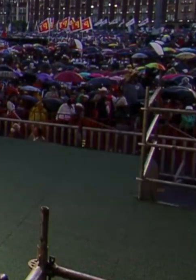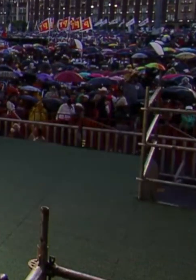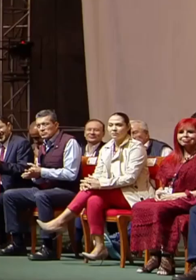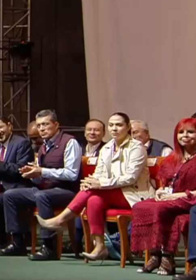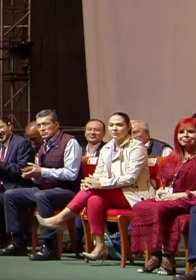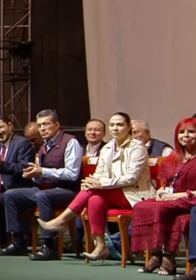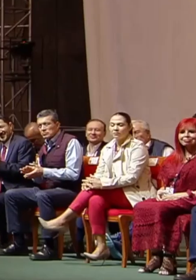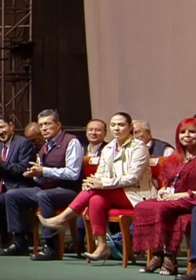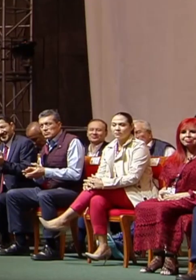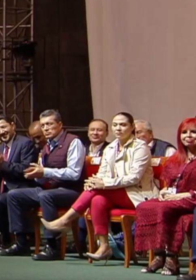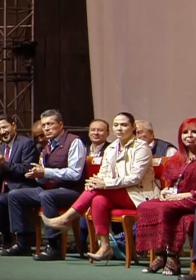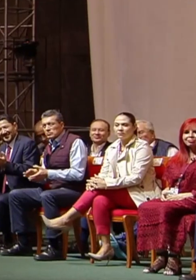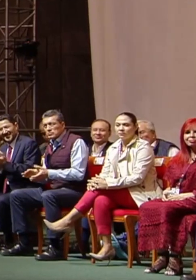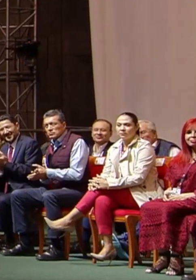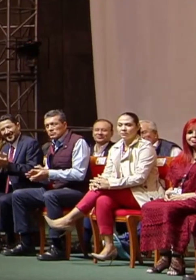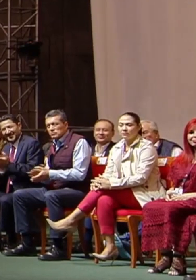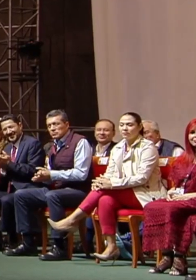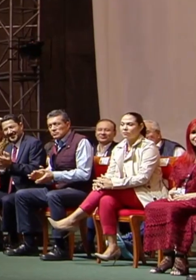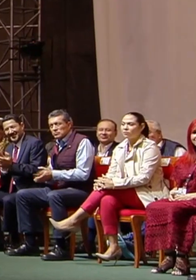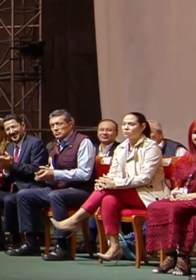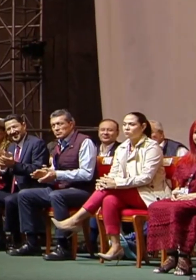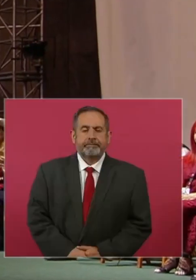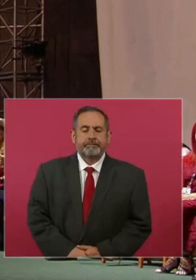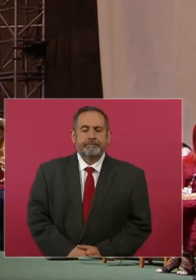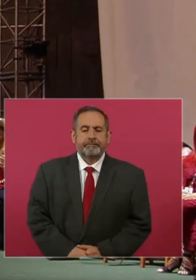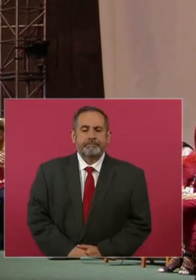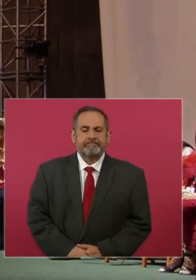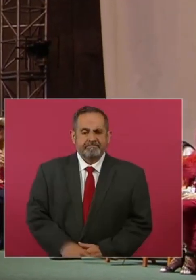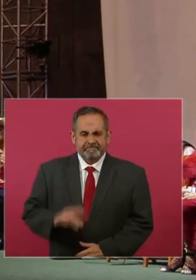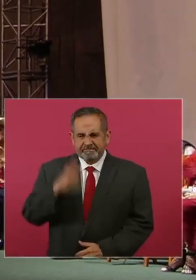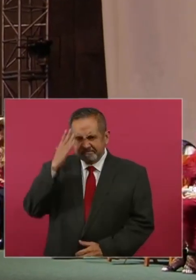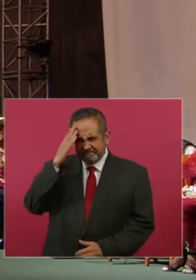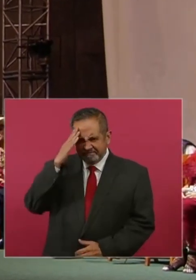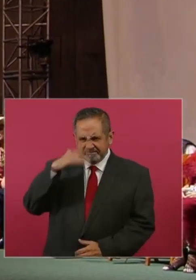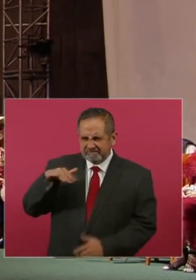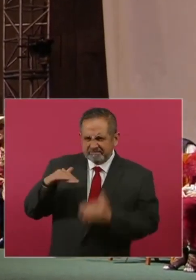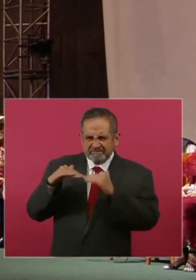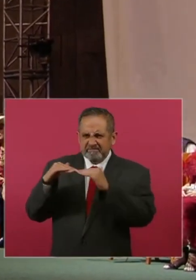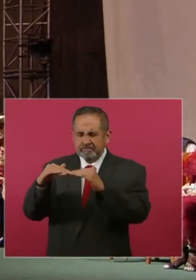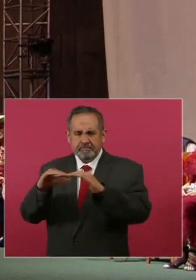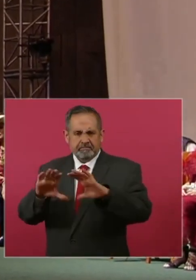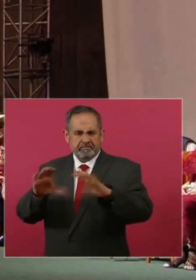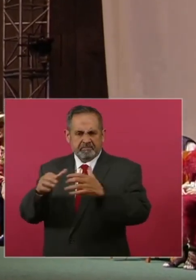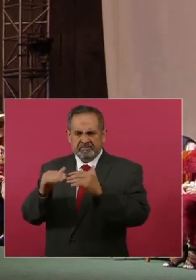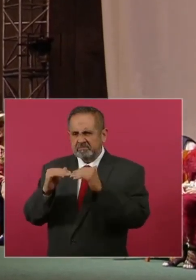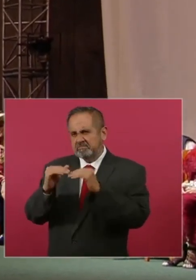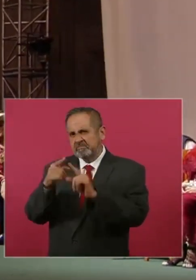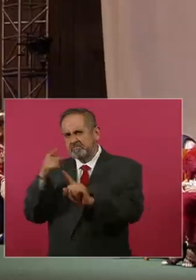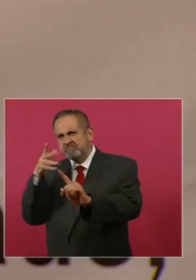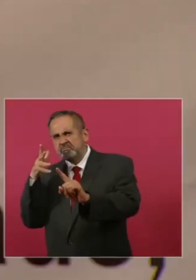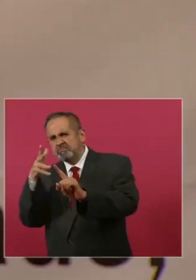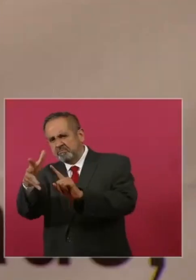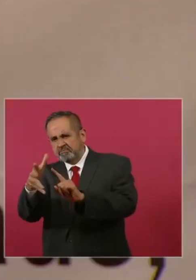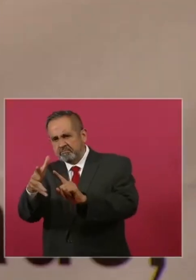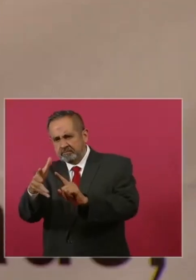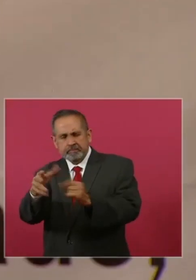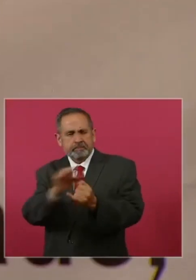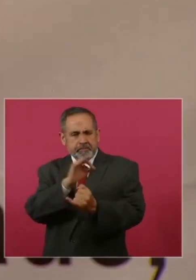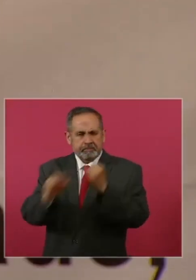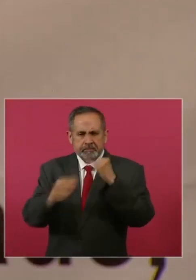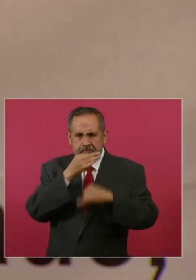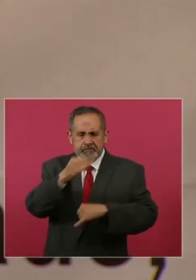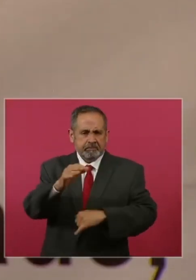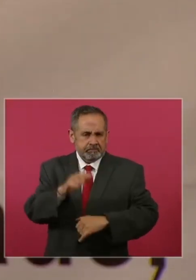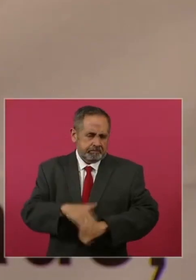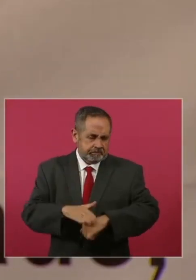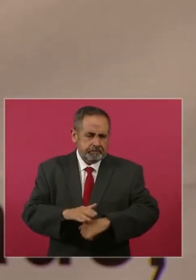have a direction. Horizontal. Ahead. A horizontal. Colectiva. Collective. Ya termino. Lamento